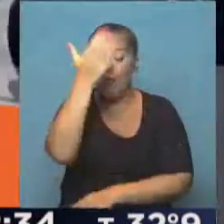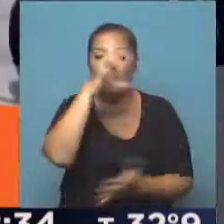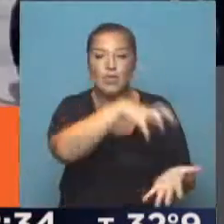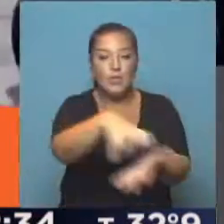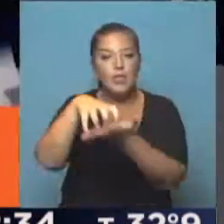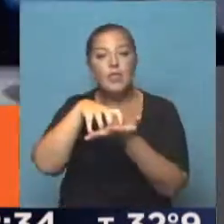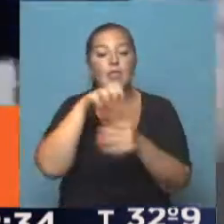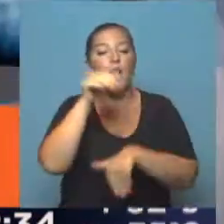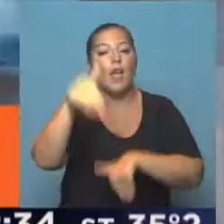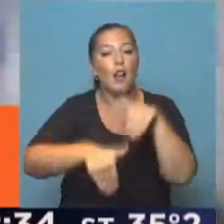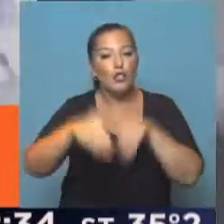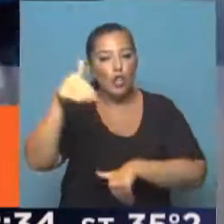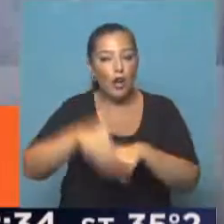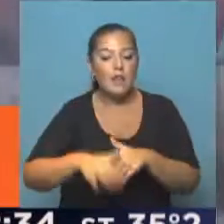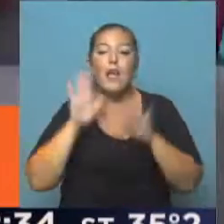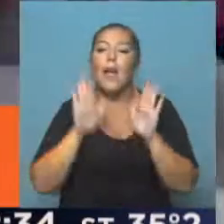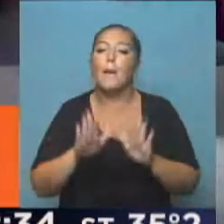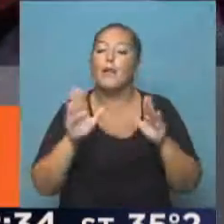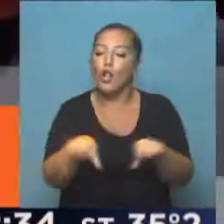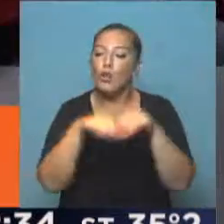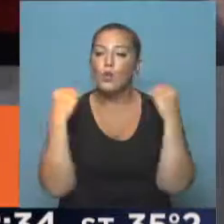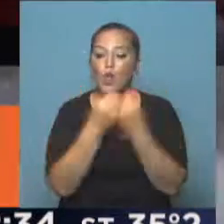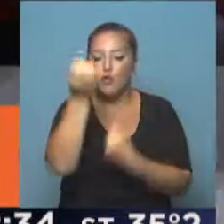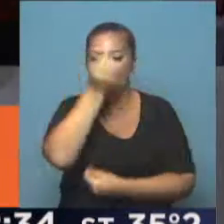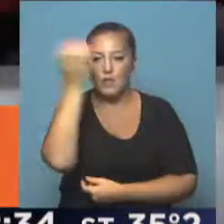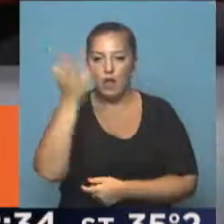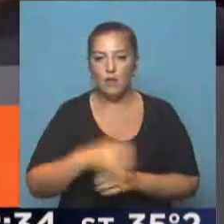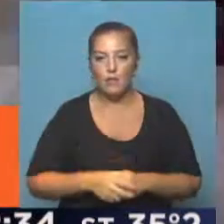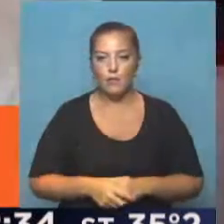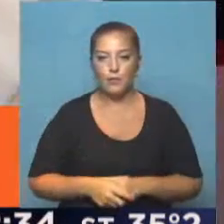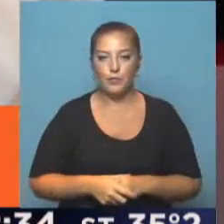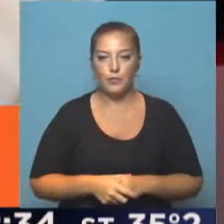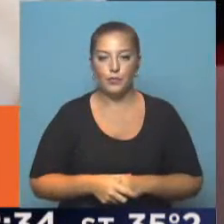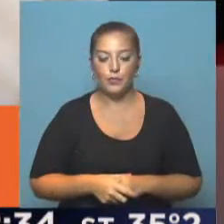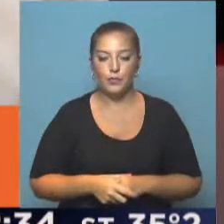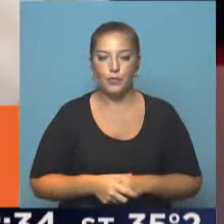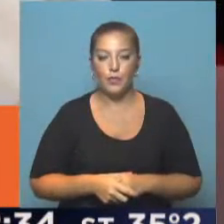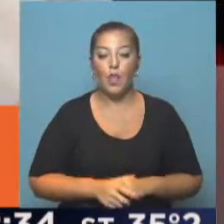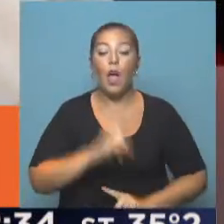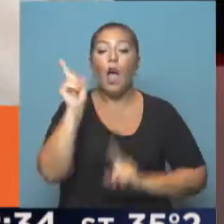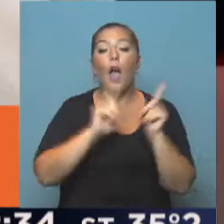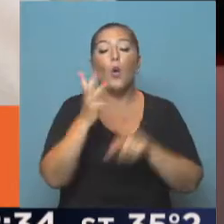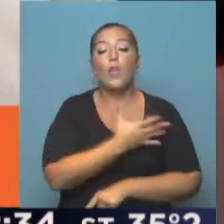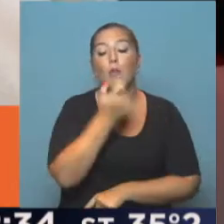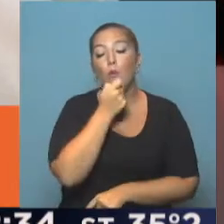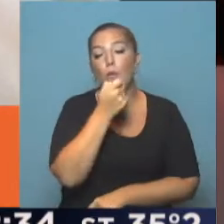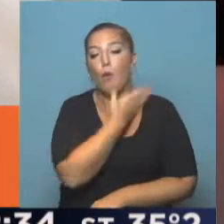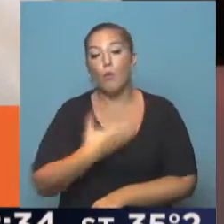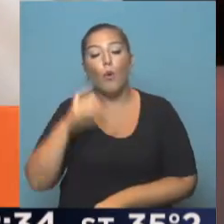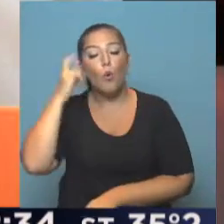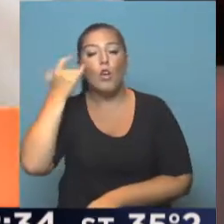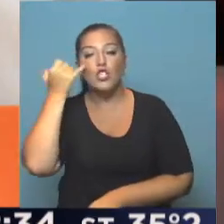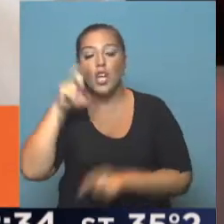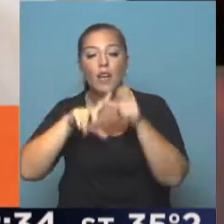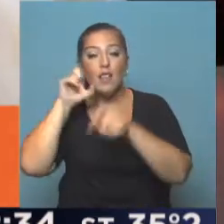los consejos electorales a la espera de los resultados oficiales. Mientras algunos dirigentes como el alcalde de Guayaquil,